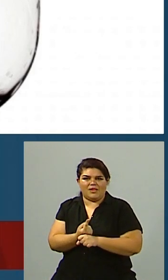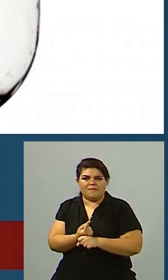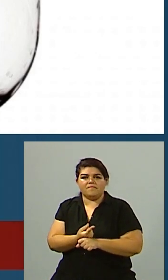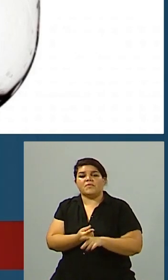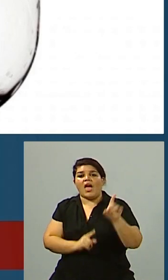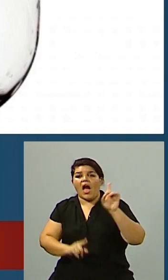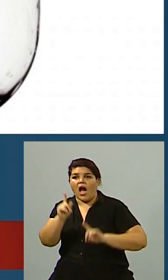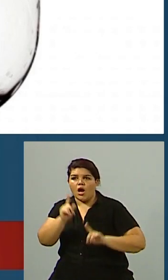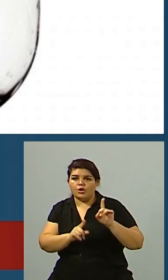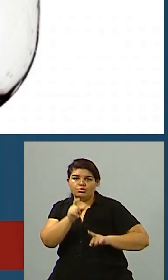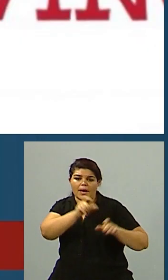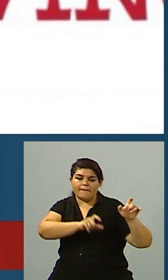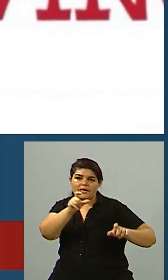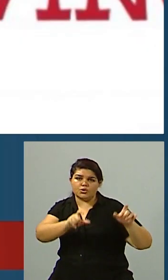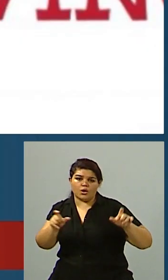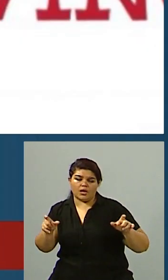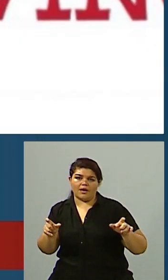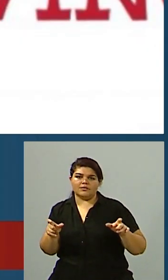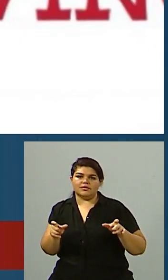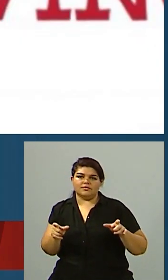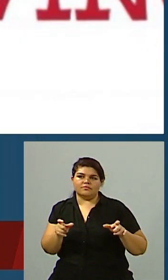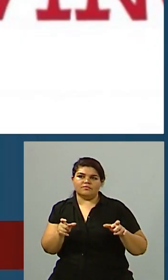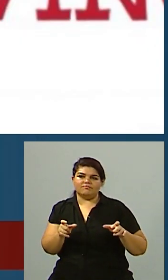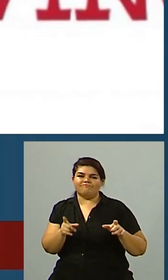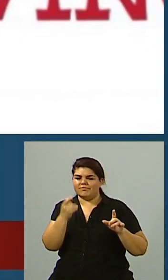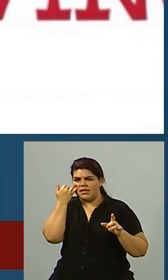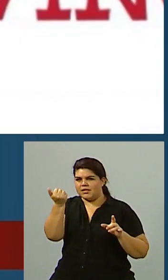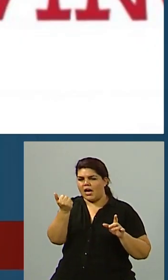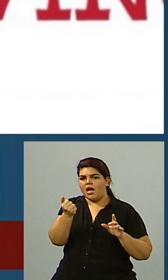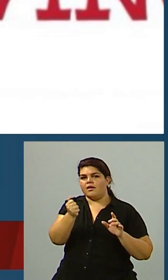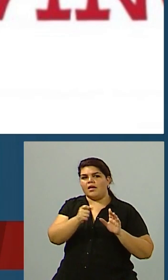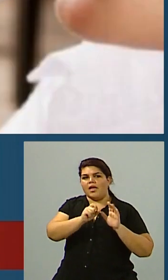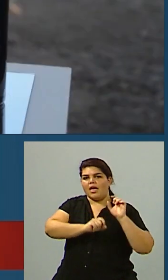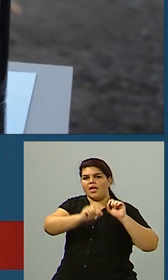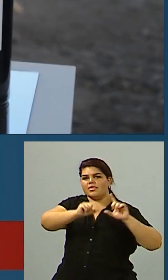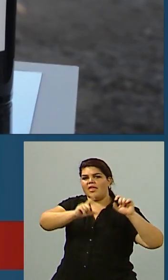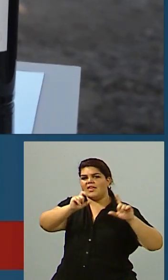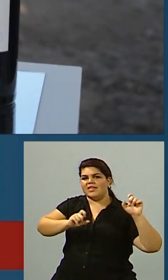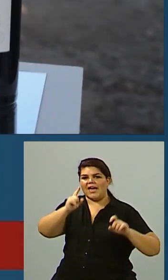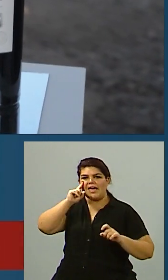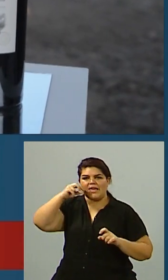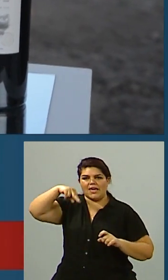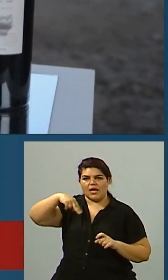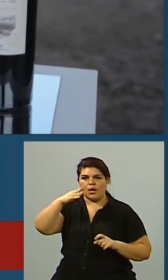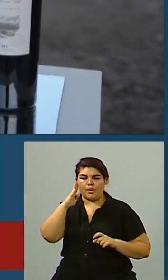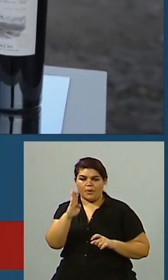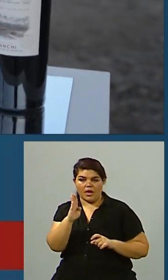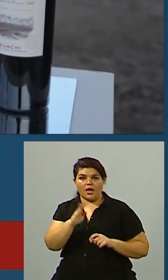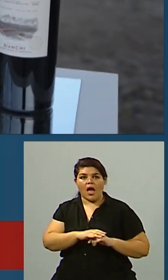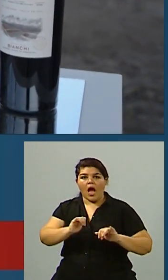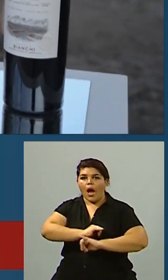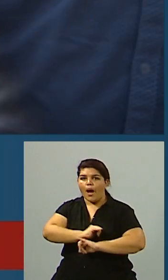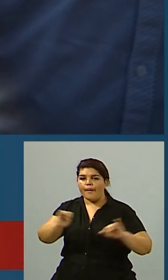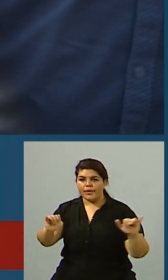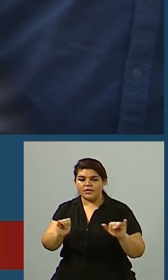expulsada en los últimos años. De hecho, lo demuestran las estadísticas del INB, que dan cuenta de una desaparición de hectáreas de viñedo en